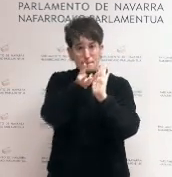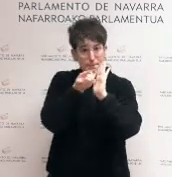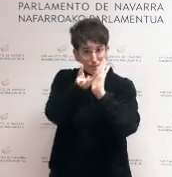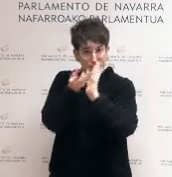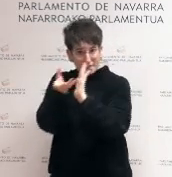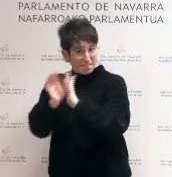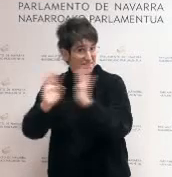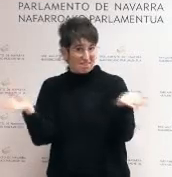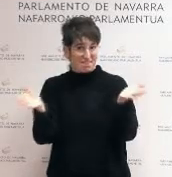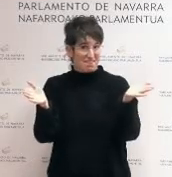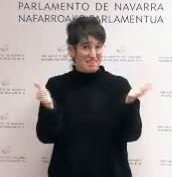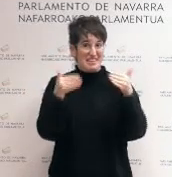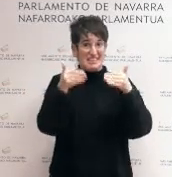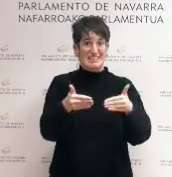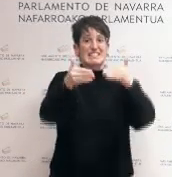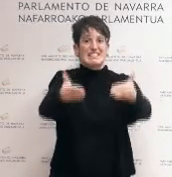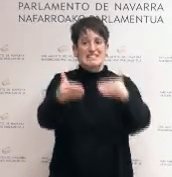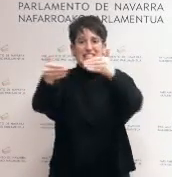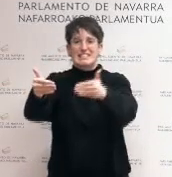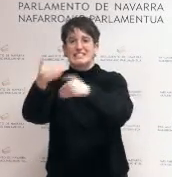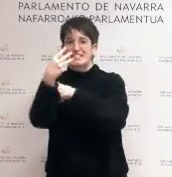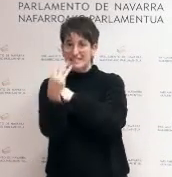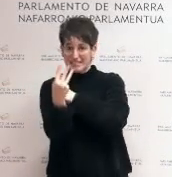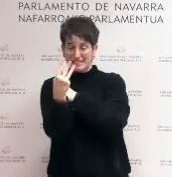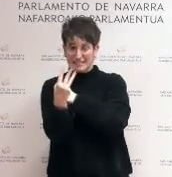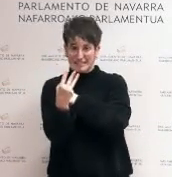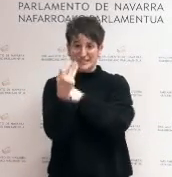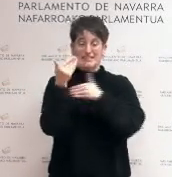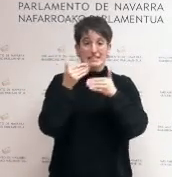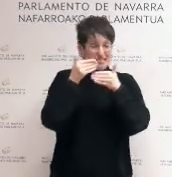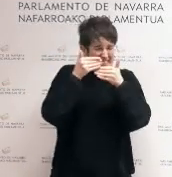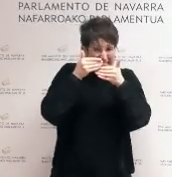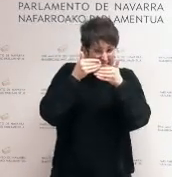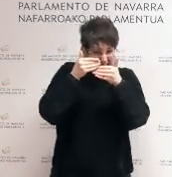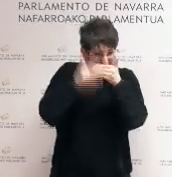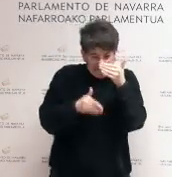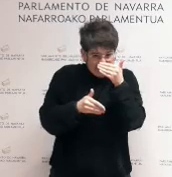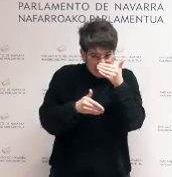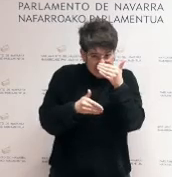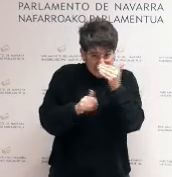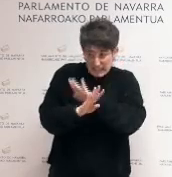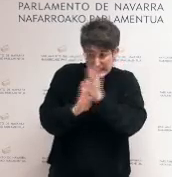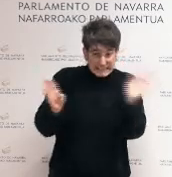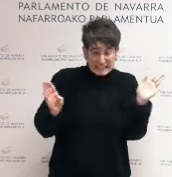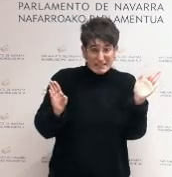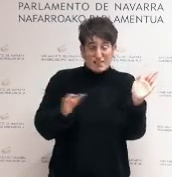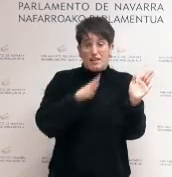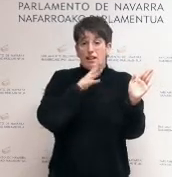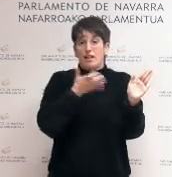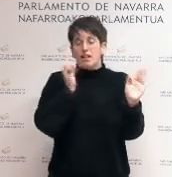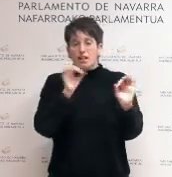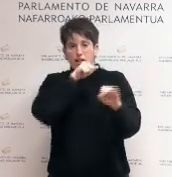3 ampliaciones de plazo y una exención limitadísima, como es la que afecta a la transmisión de